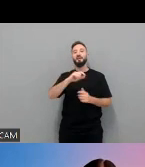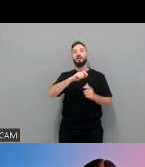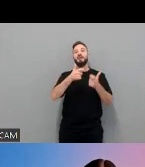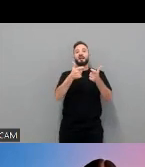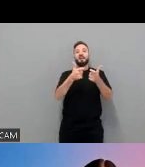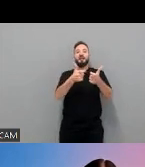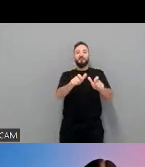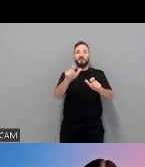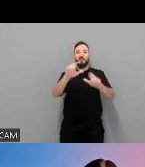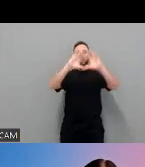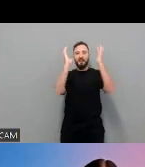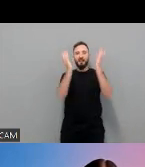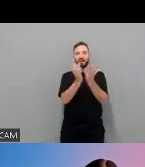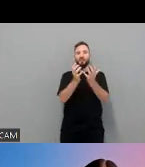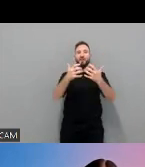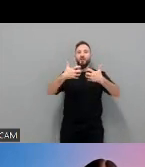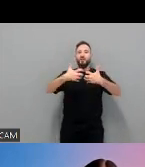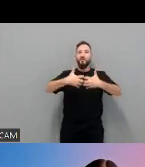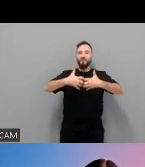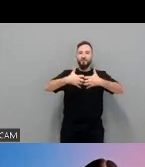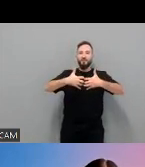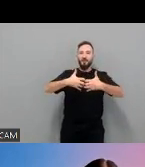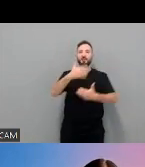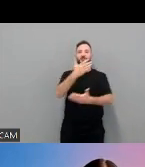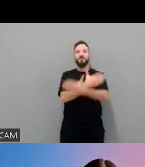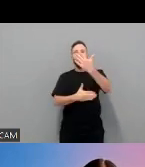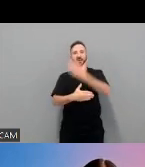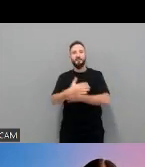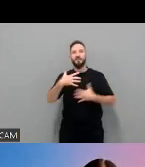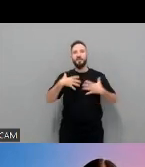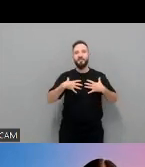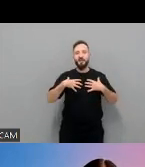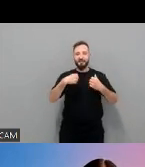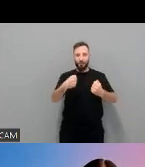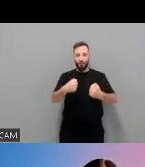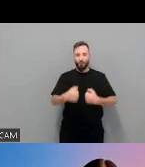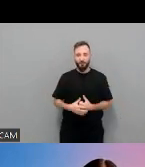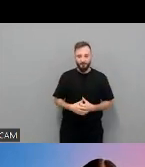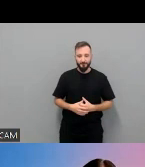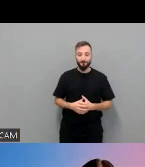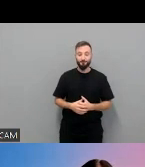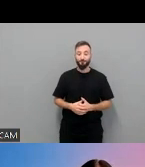del Funcionamiento y de la Discapacidad y la Salud. Y